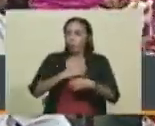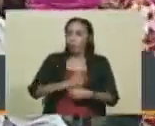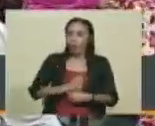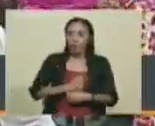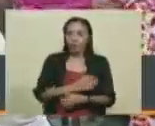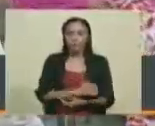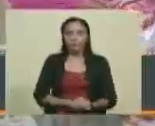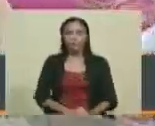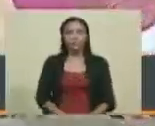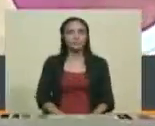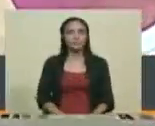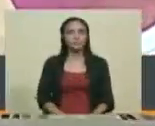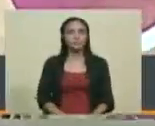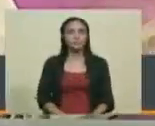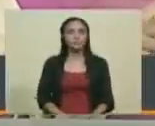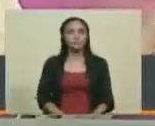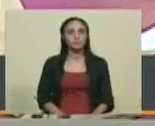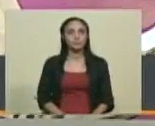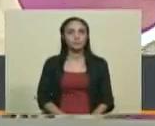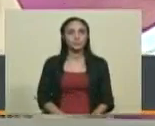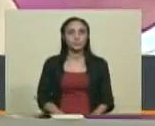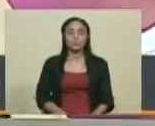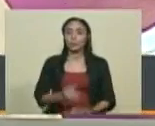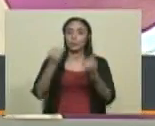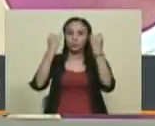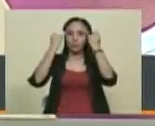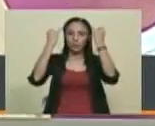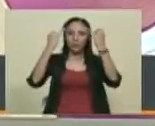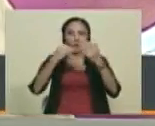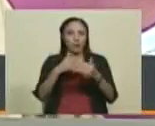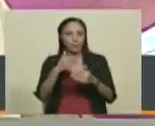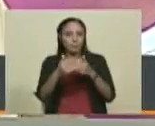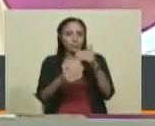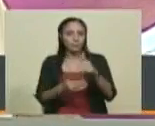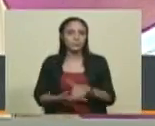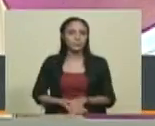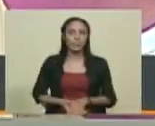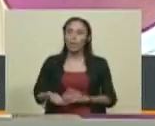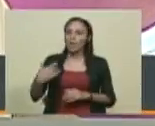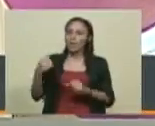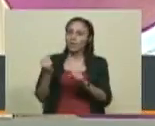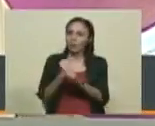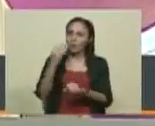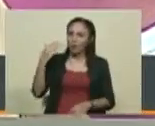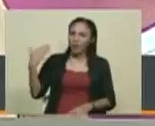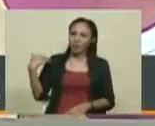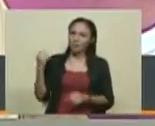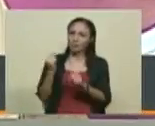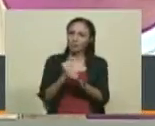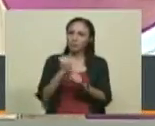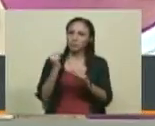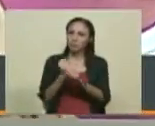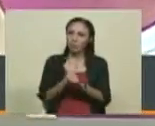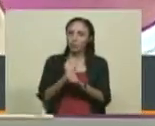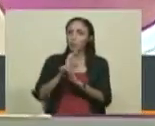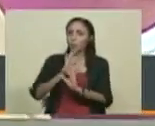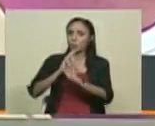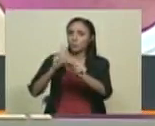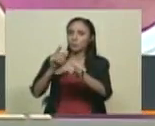Tengo toda la fe y confianza en su capacidad. Bueno, ya hemos trabajado, yo lo he contado,